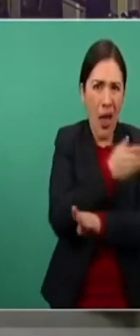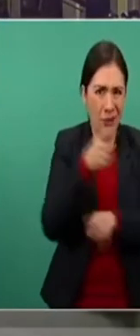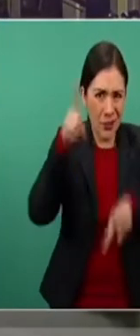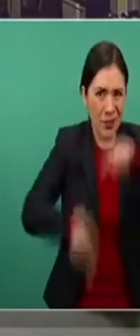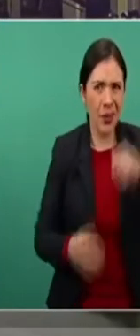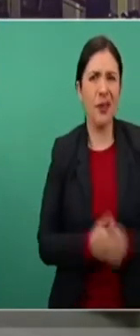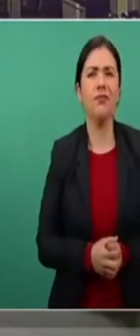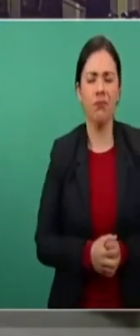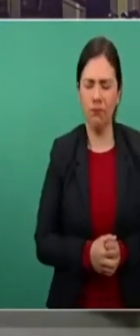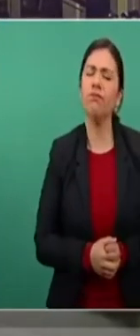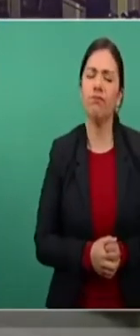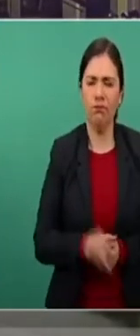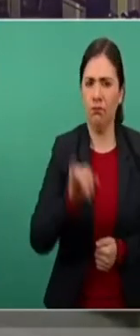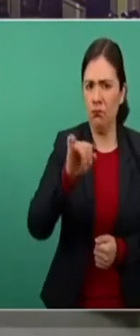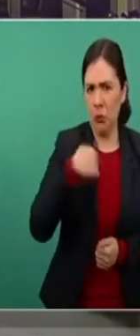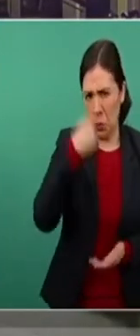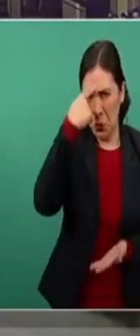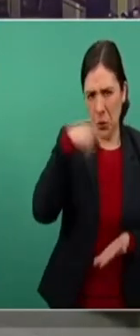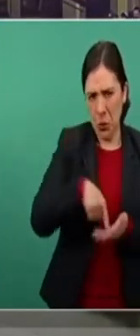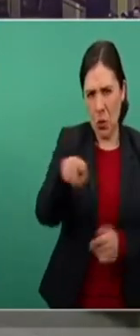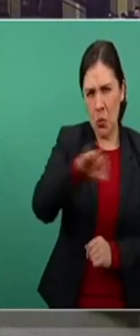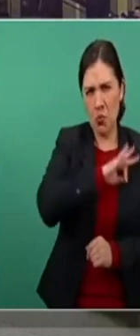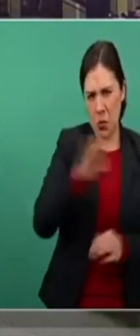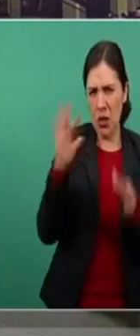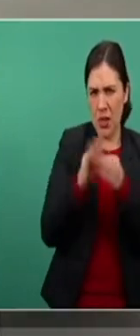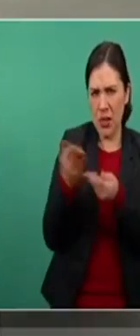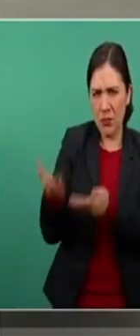que podrían ustedes explicarlo, ¿no?